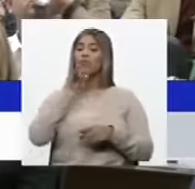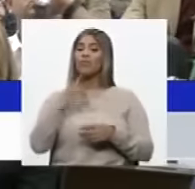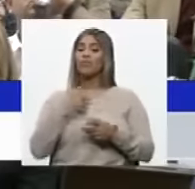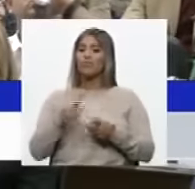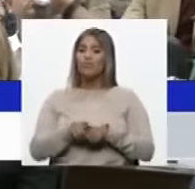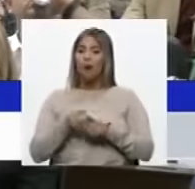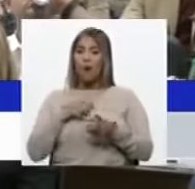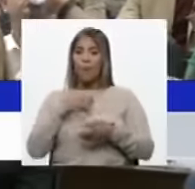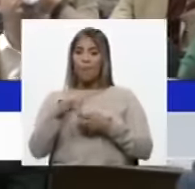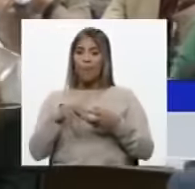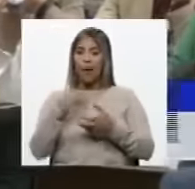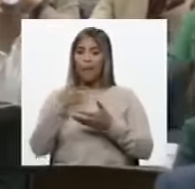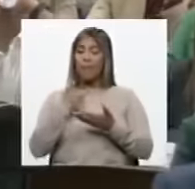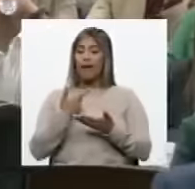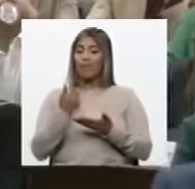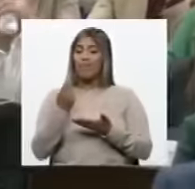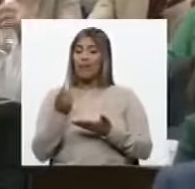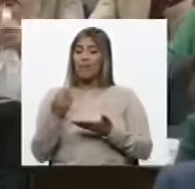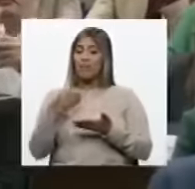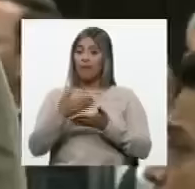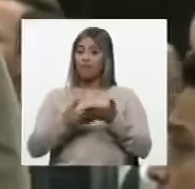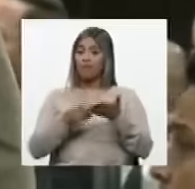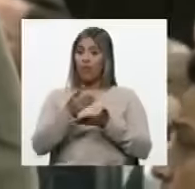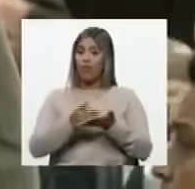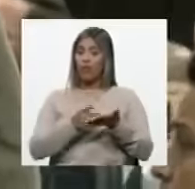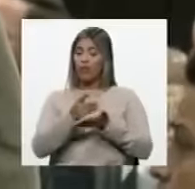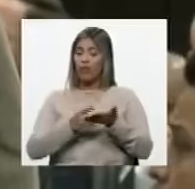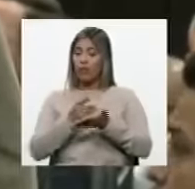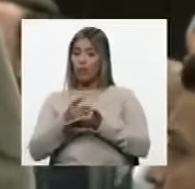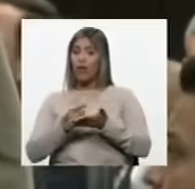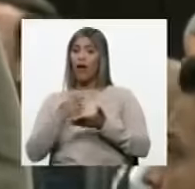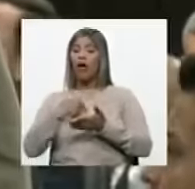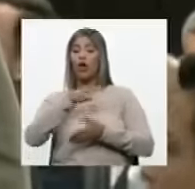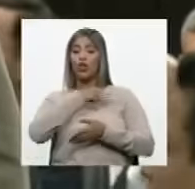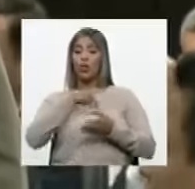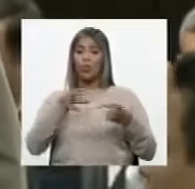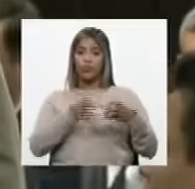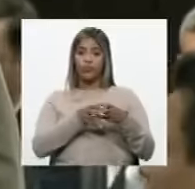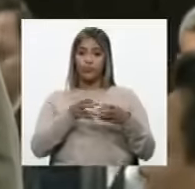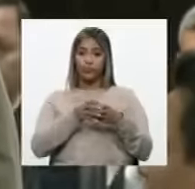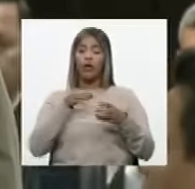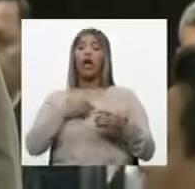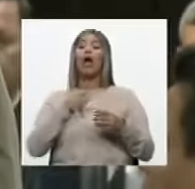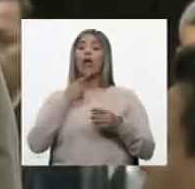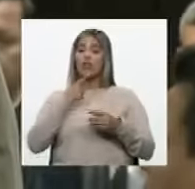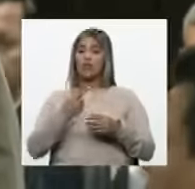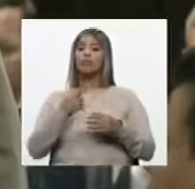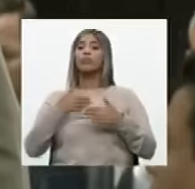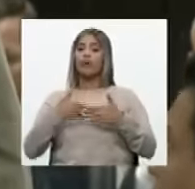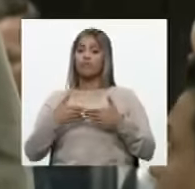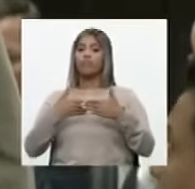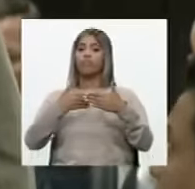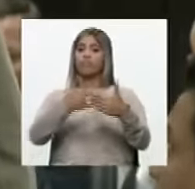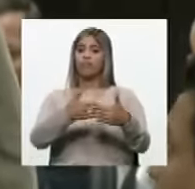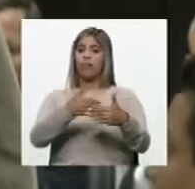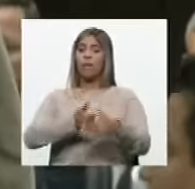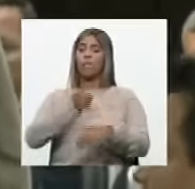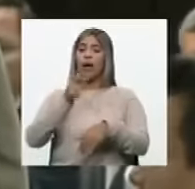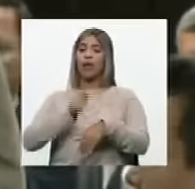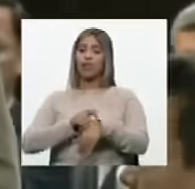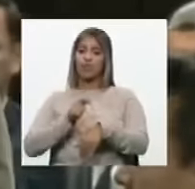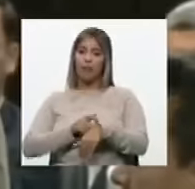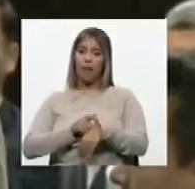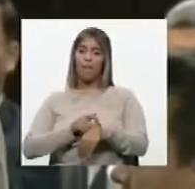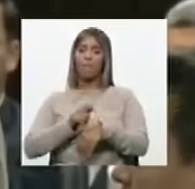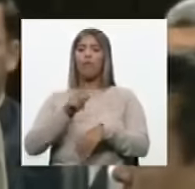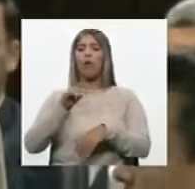con la consignación de documentos, decidimos de manera unánime prorrogar el proceso de postulaciones 4 días más,